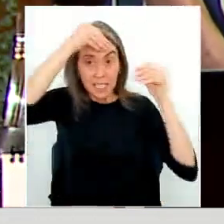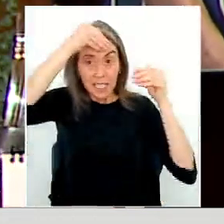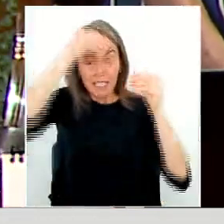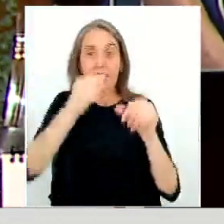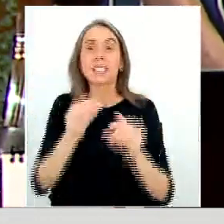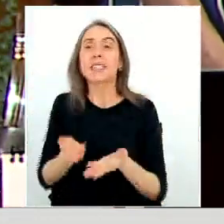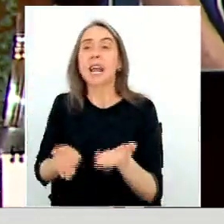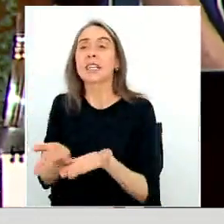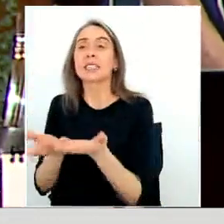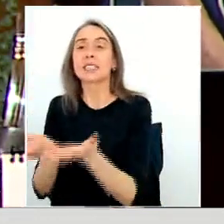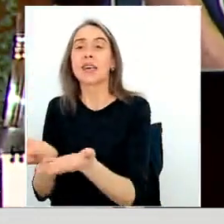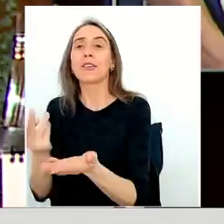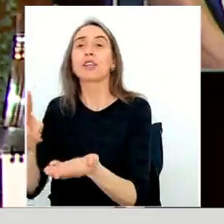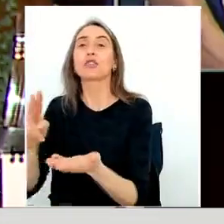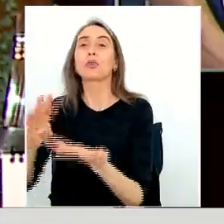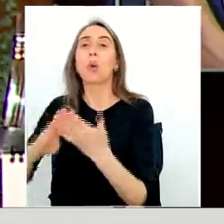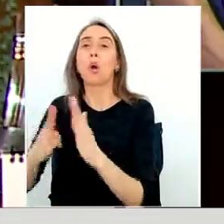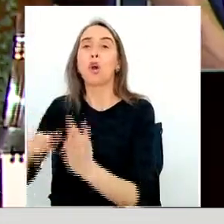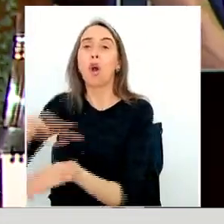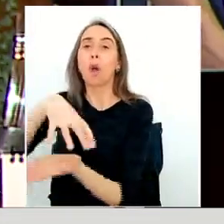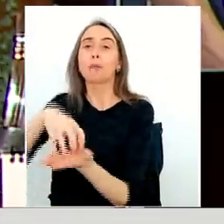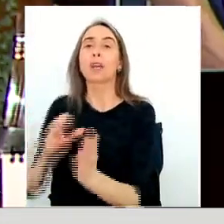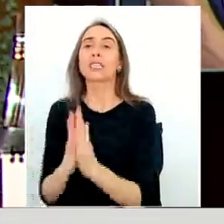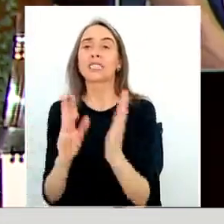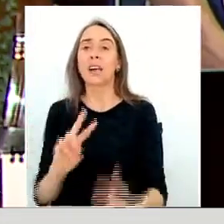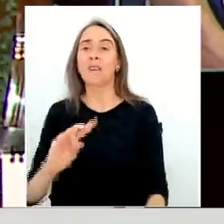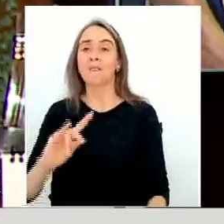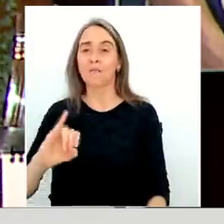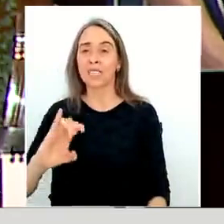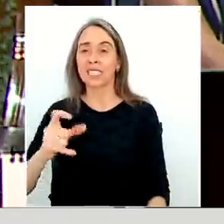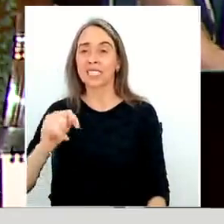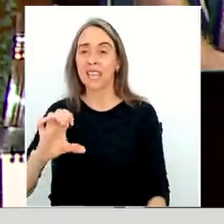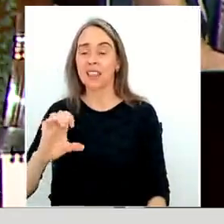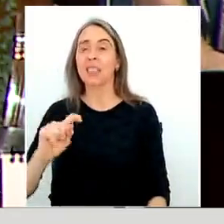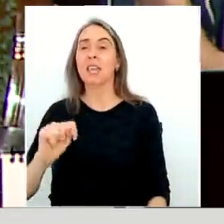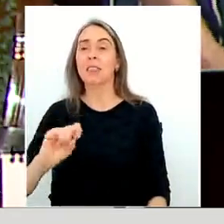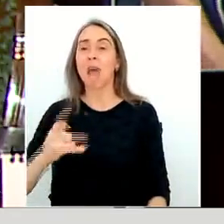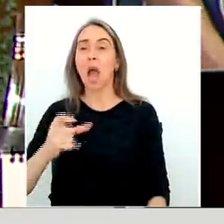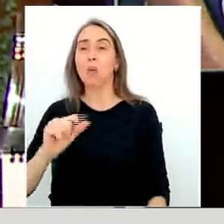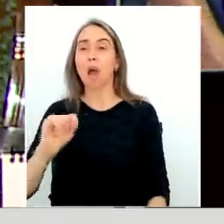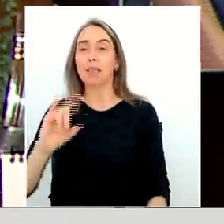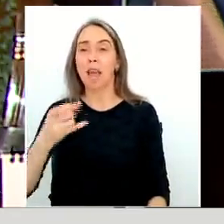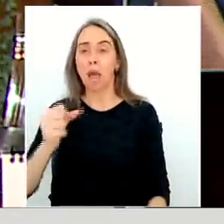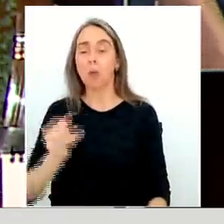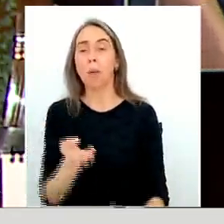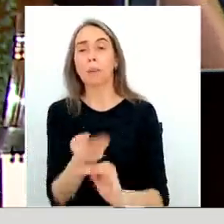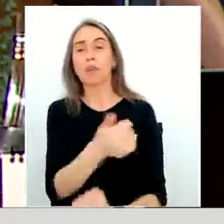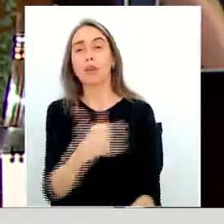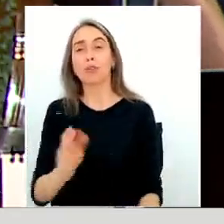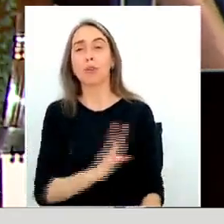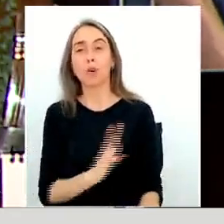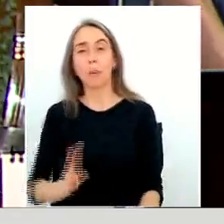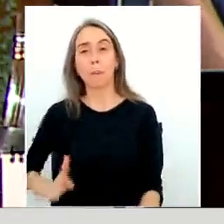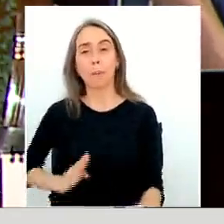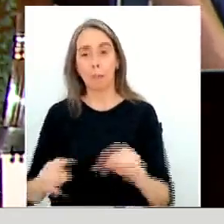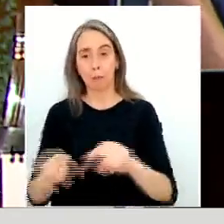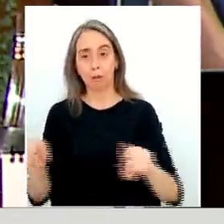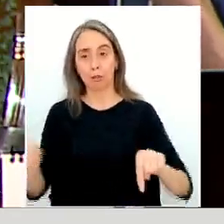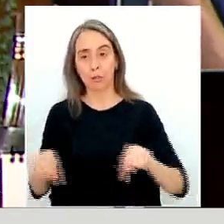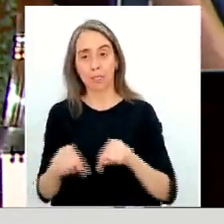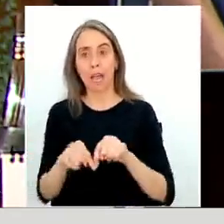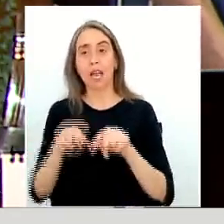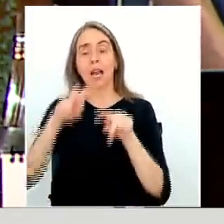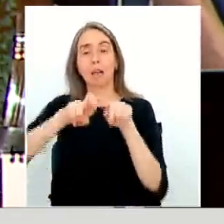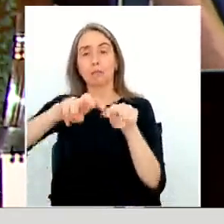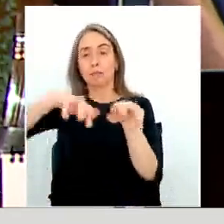de San Vicente de taguatagua les Solicito a todas y a todos los miembros de esta sala y a los que están en la tribuna por